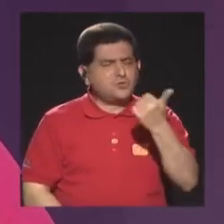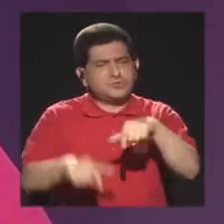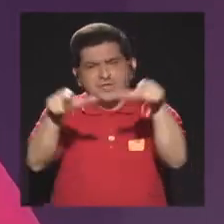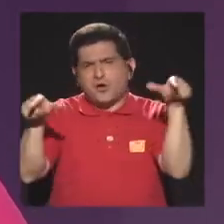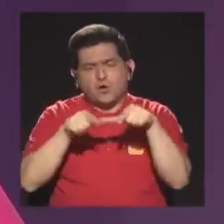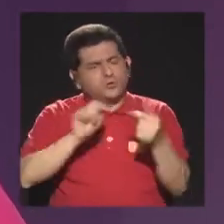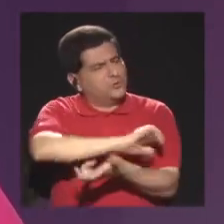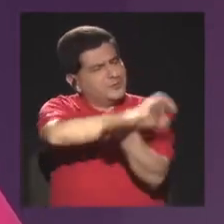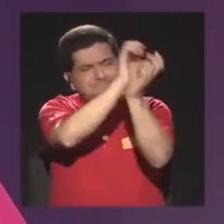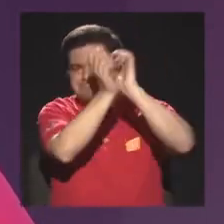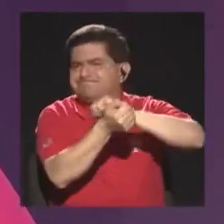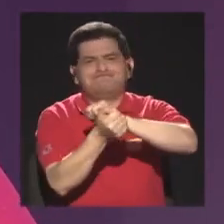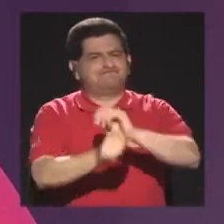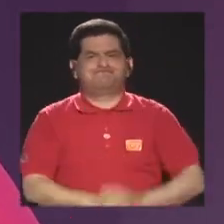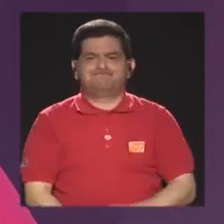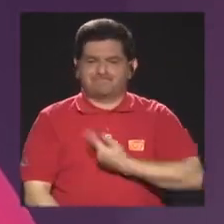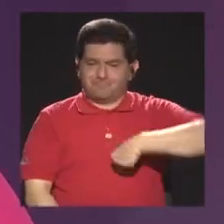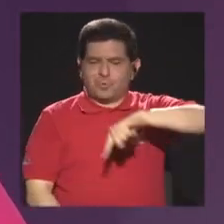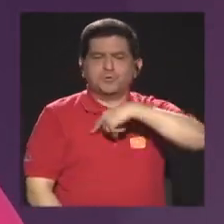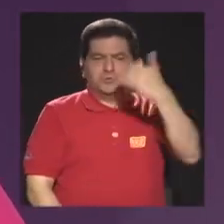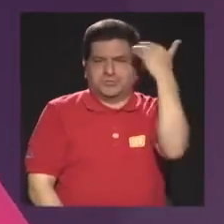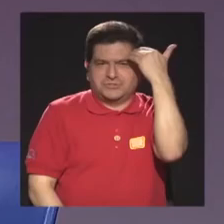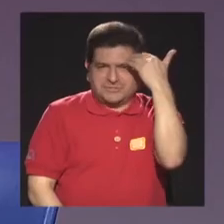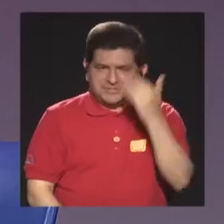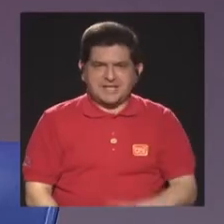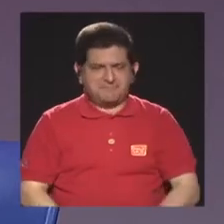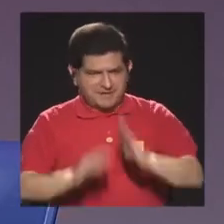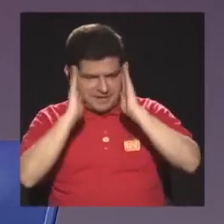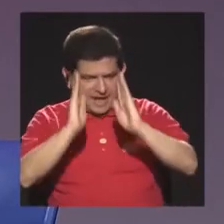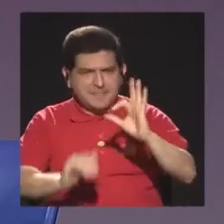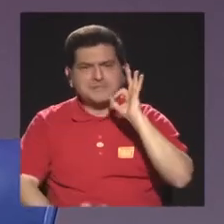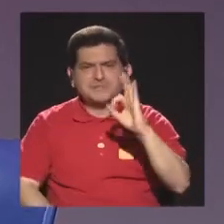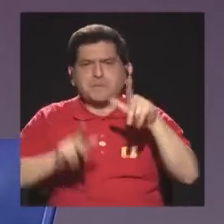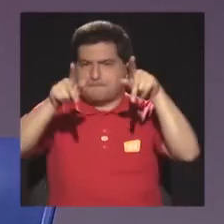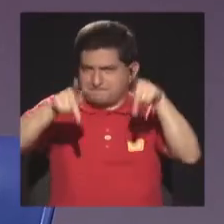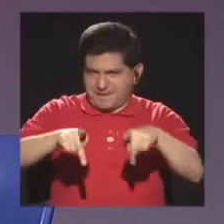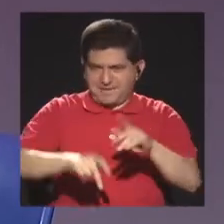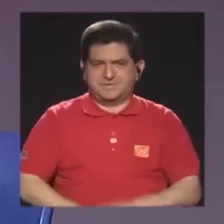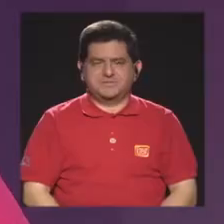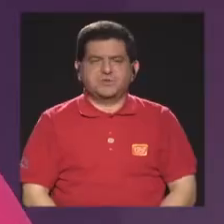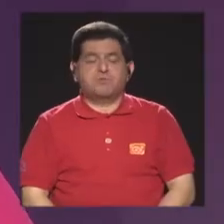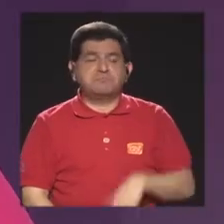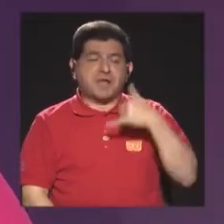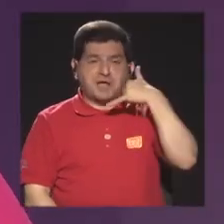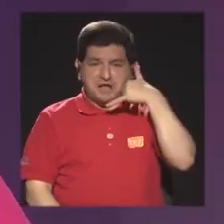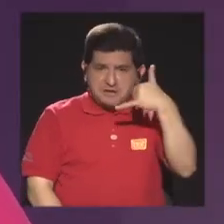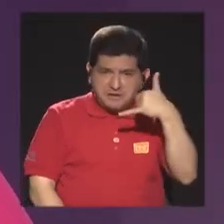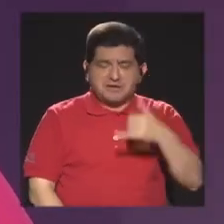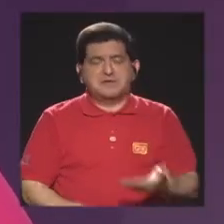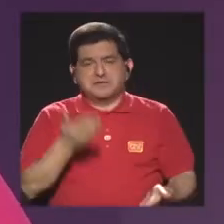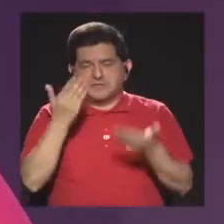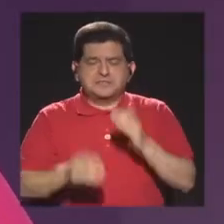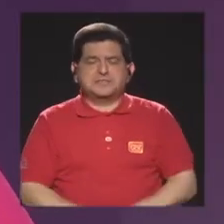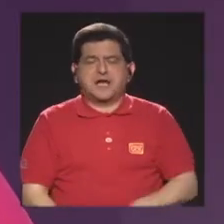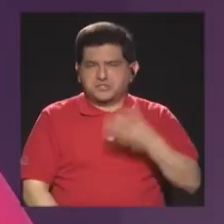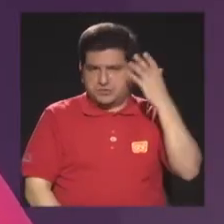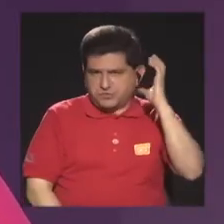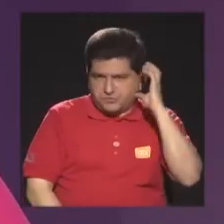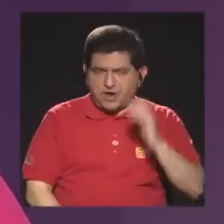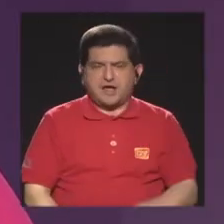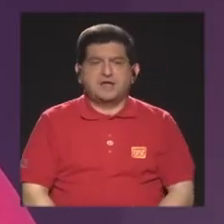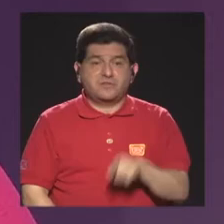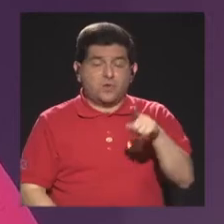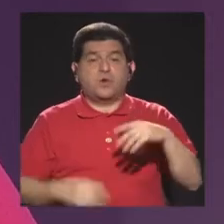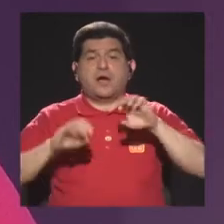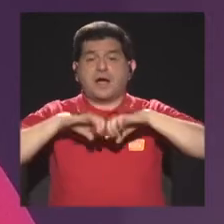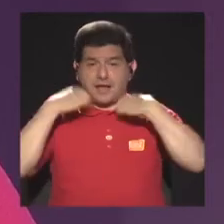sitios porque nosotras sabemos tratar bien a las personas por radio, por teléfono, las agencias, las